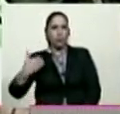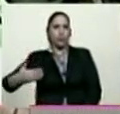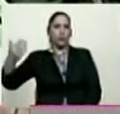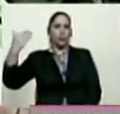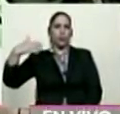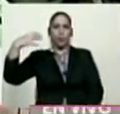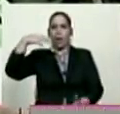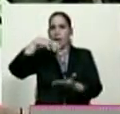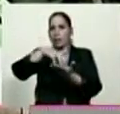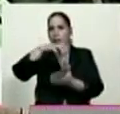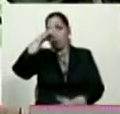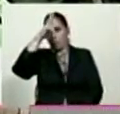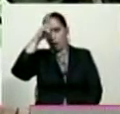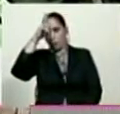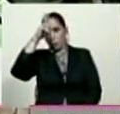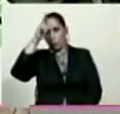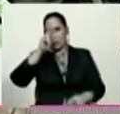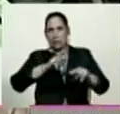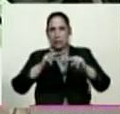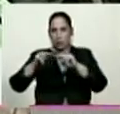Falcón.